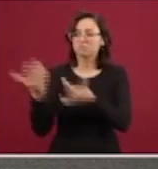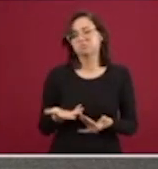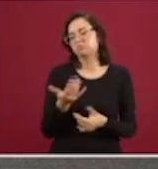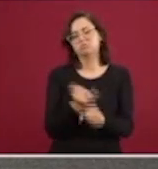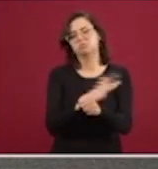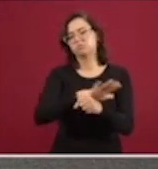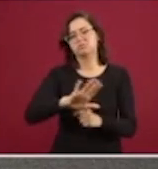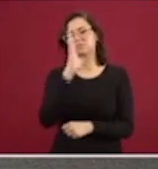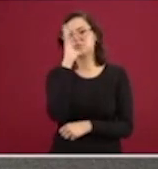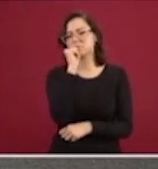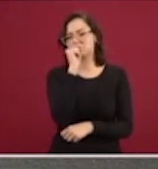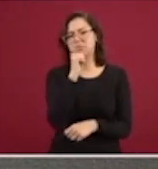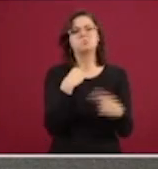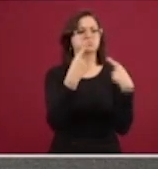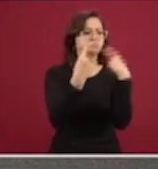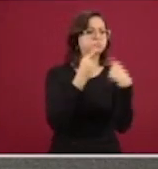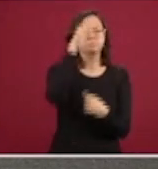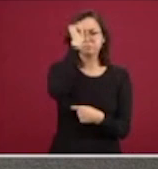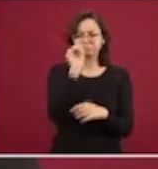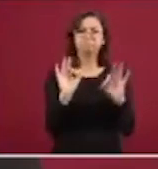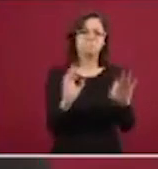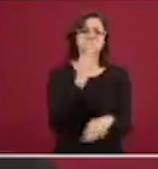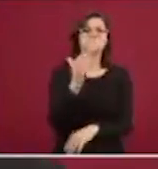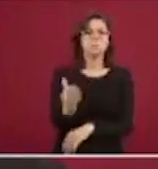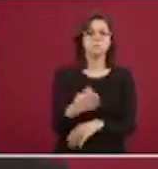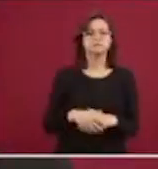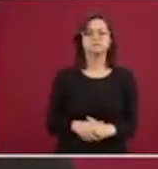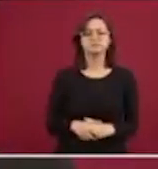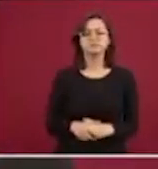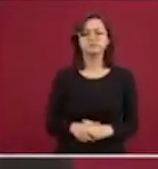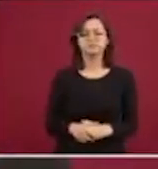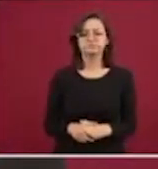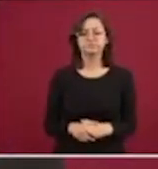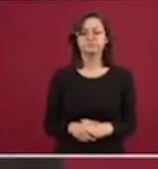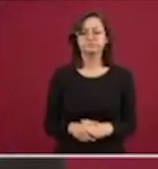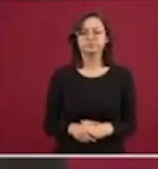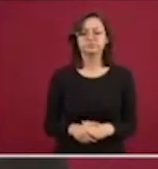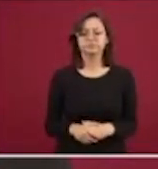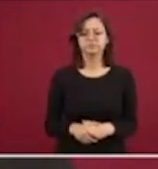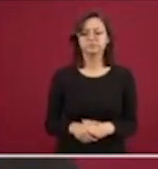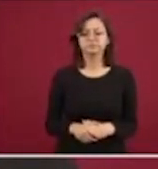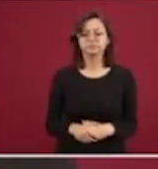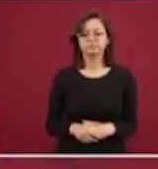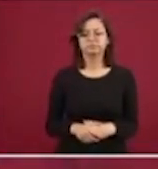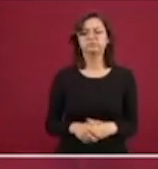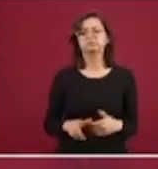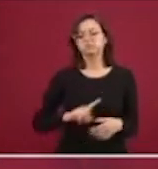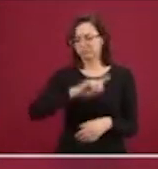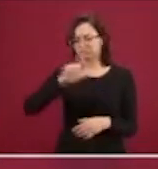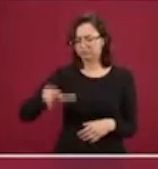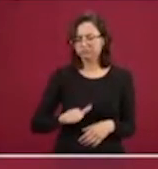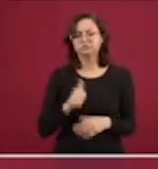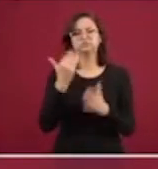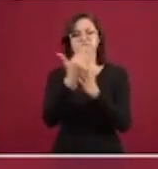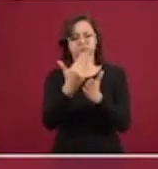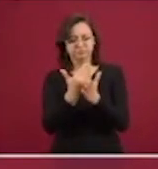que fue un buen acuerdo y luego lo tenemos que detallar.